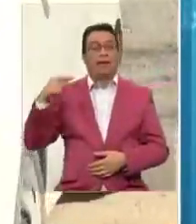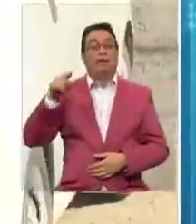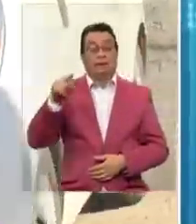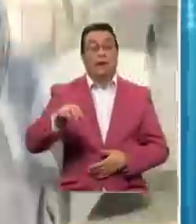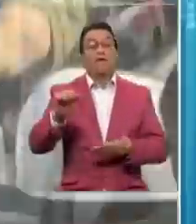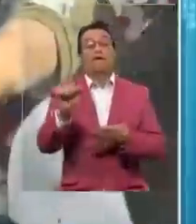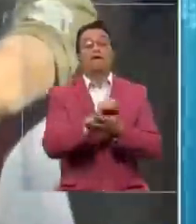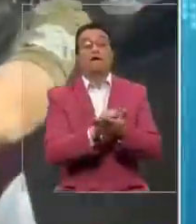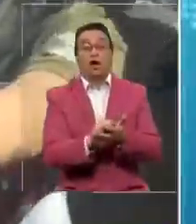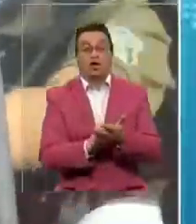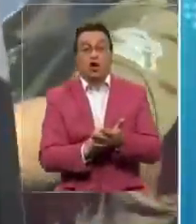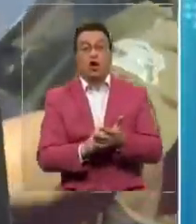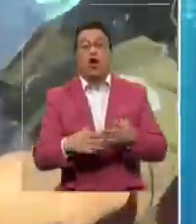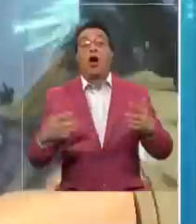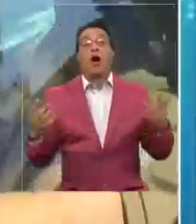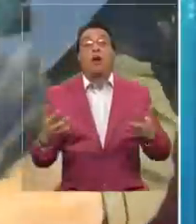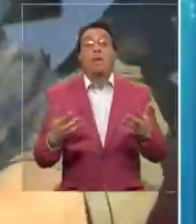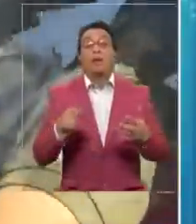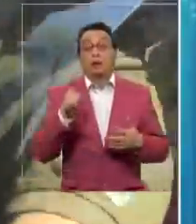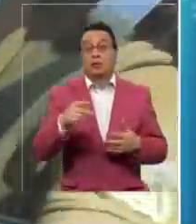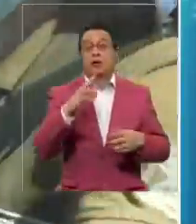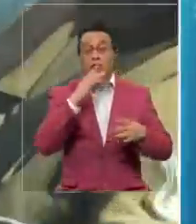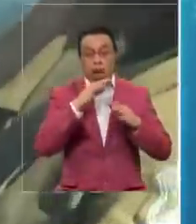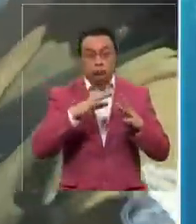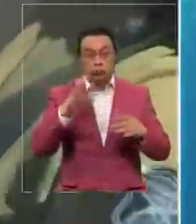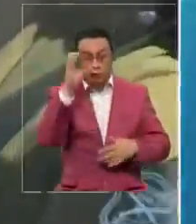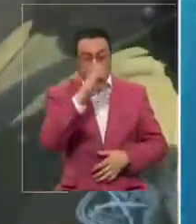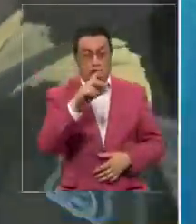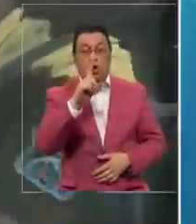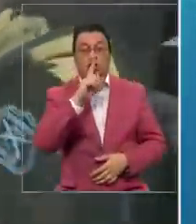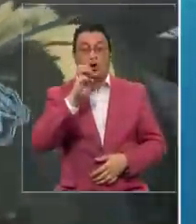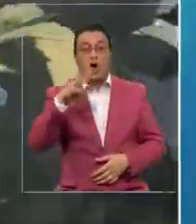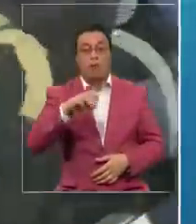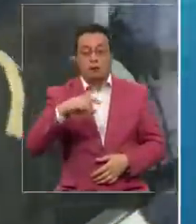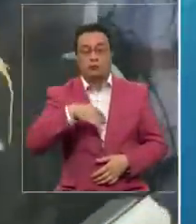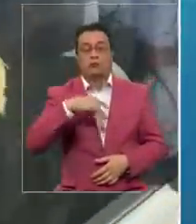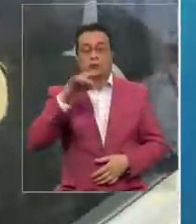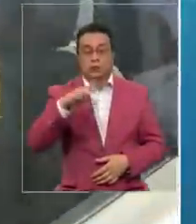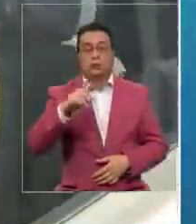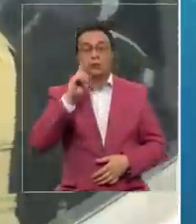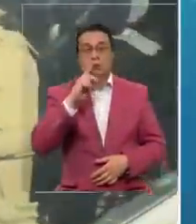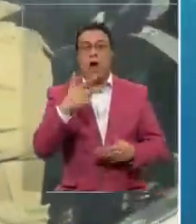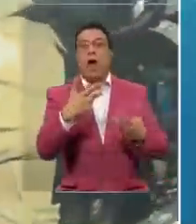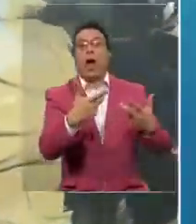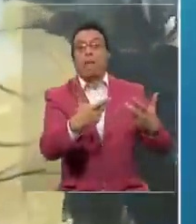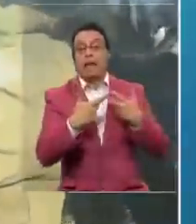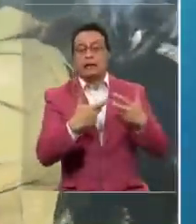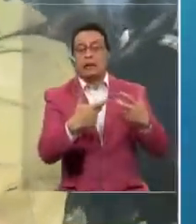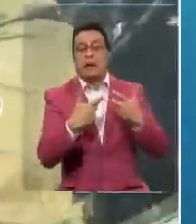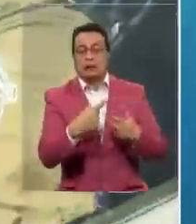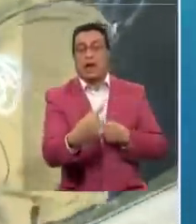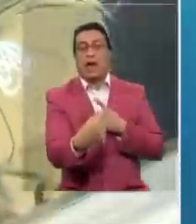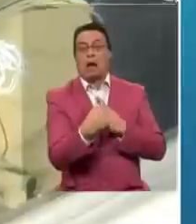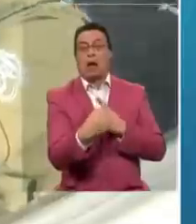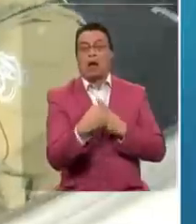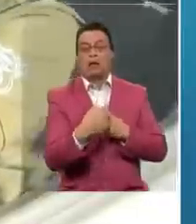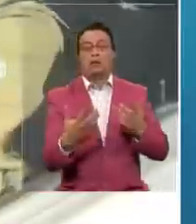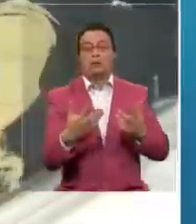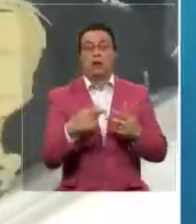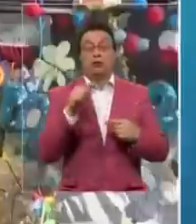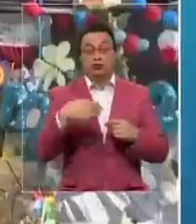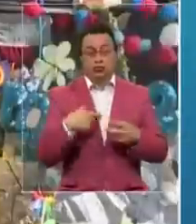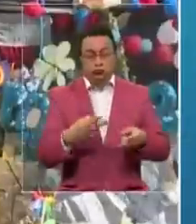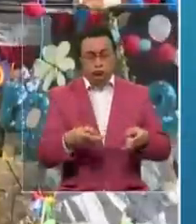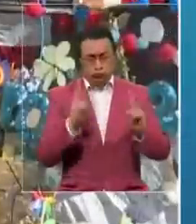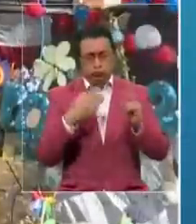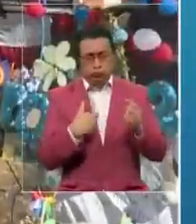borró esto cuando justamente se estaba buscando al pequeño Tomás porque dice ya habían amenazas en su contra. Está dispuesto a